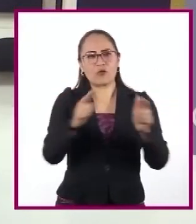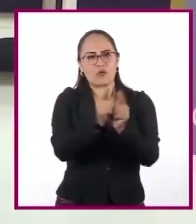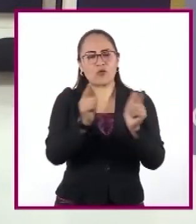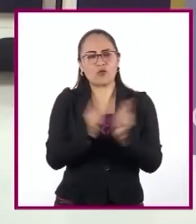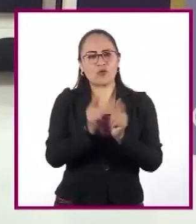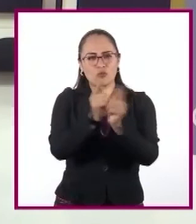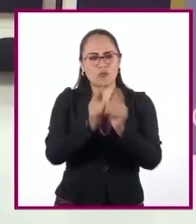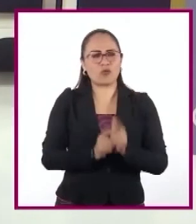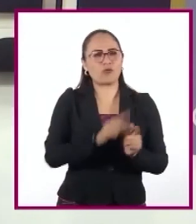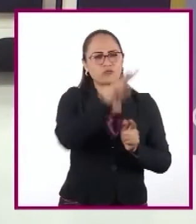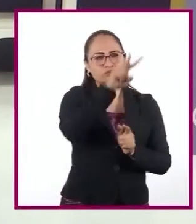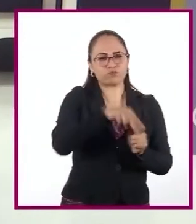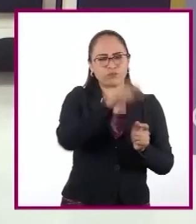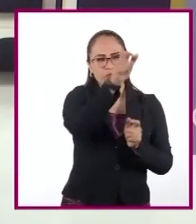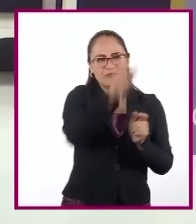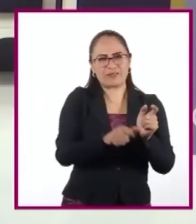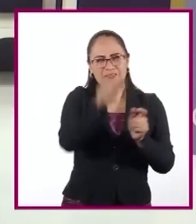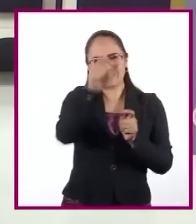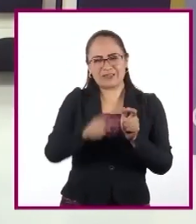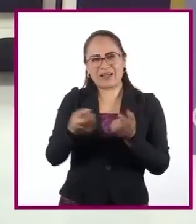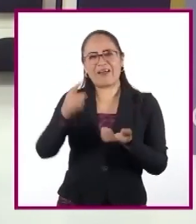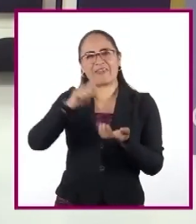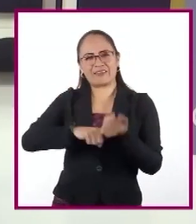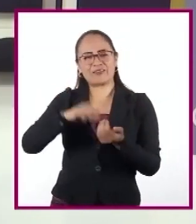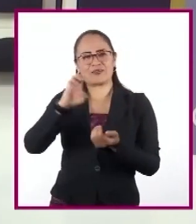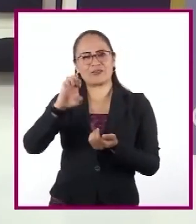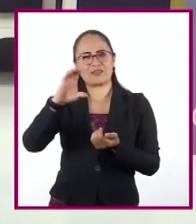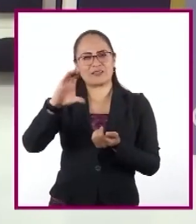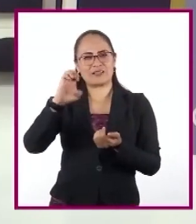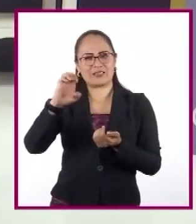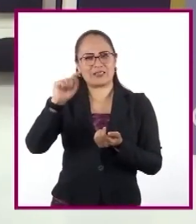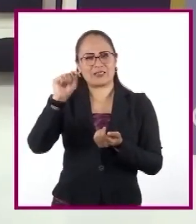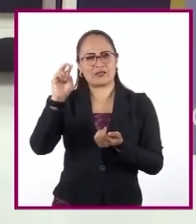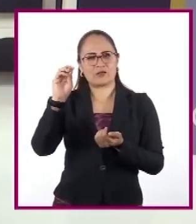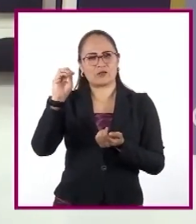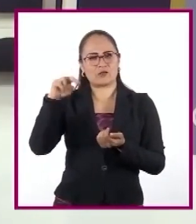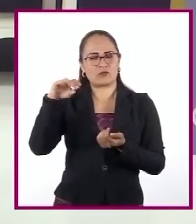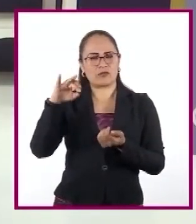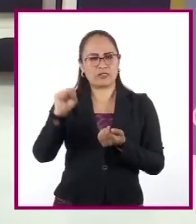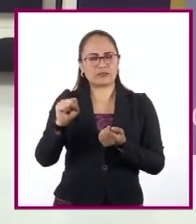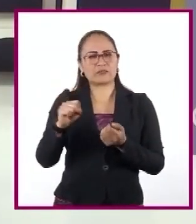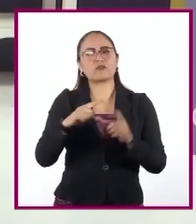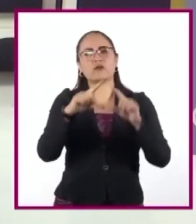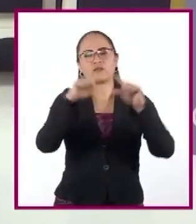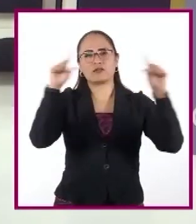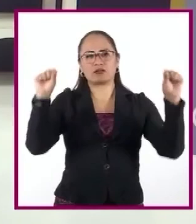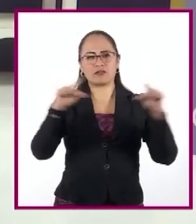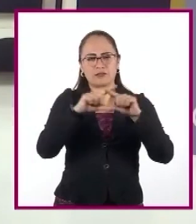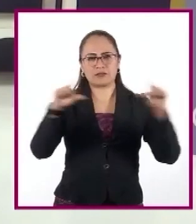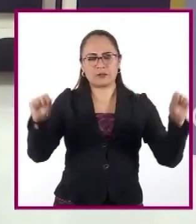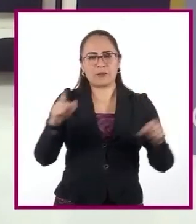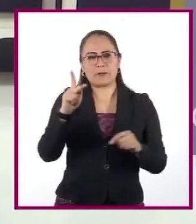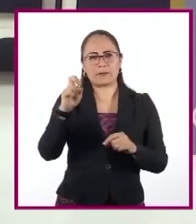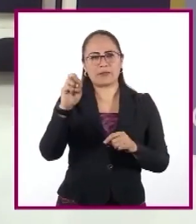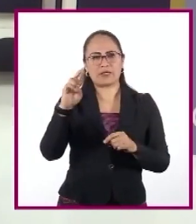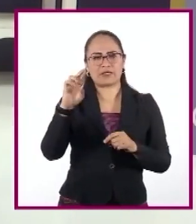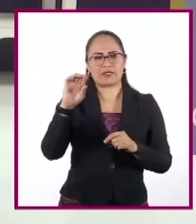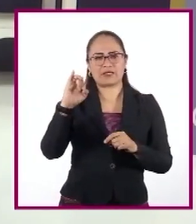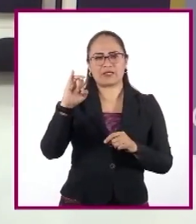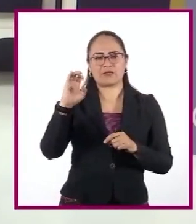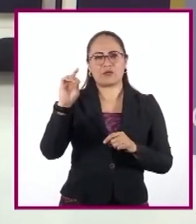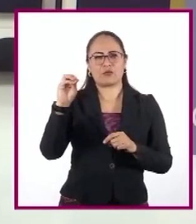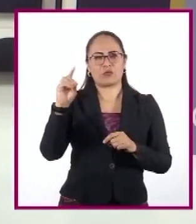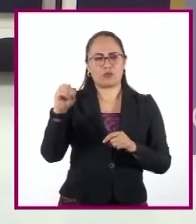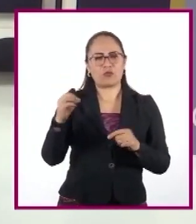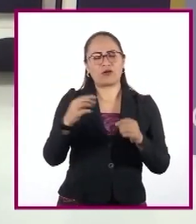está relacionado con el número de electrones de valencia y que el número de periodo corresponde al número de órbitas que tienen los